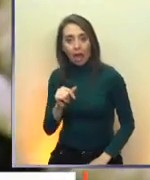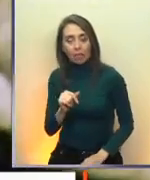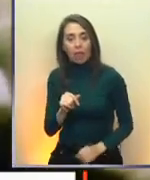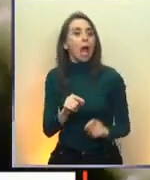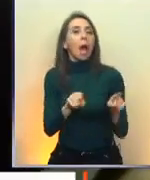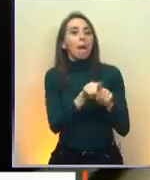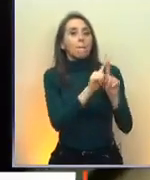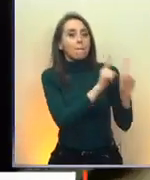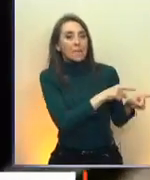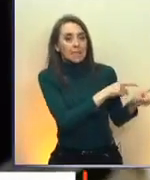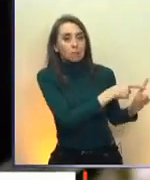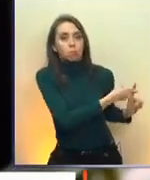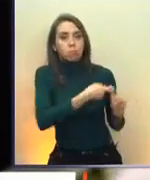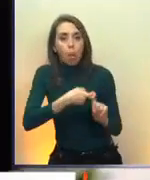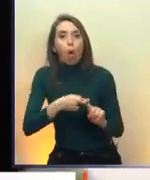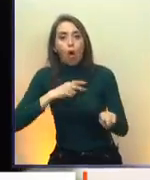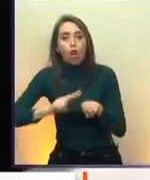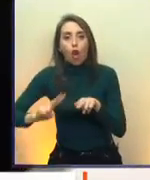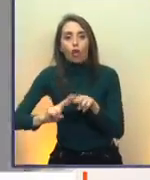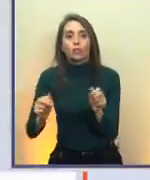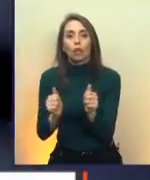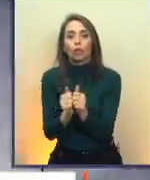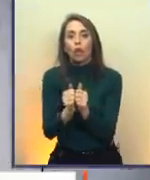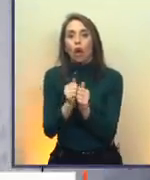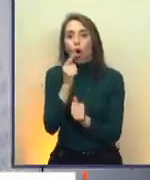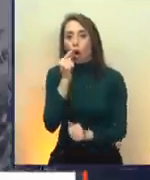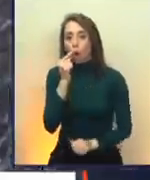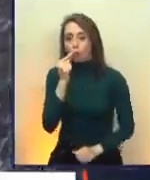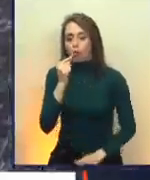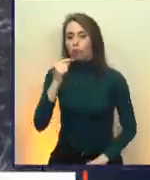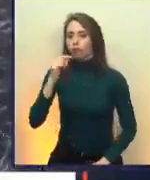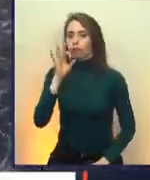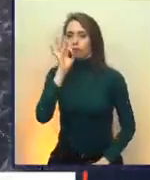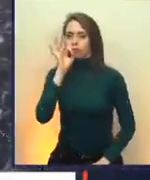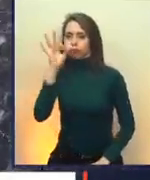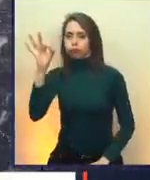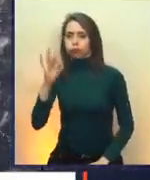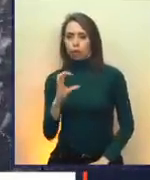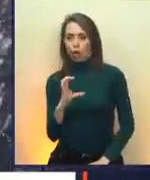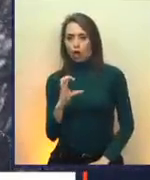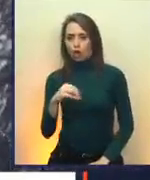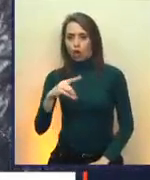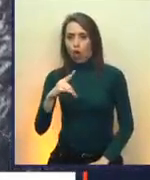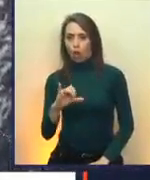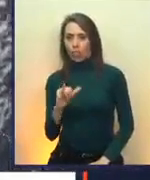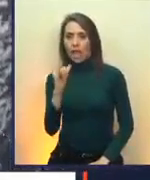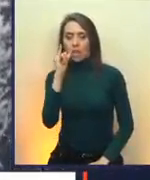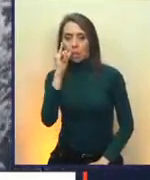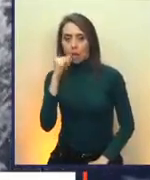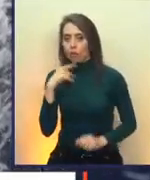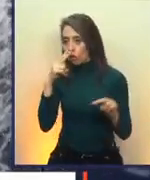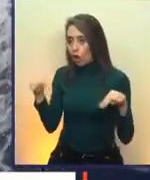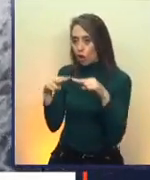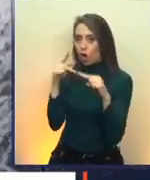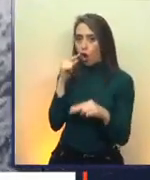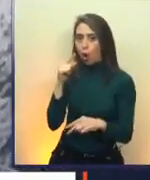misma hazaña años después, junto al conde italiano Guido Monzino. Yo conocí al